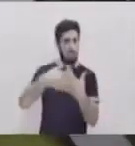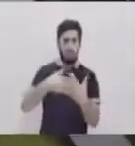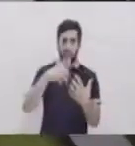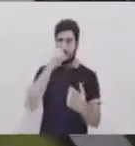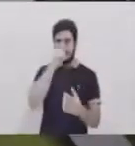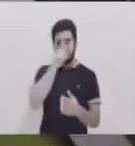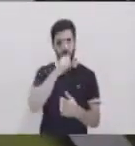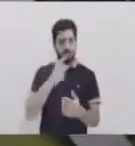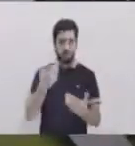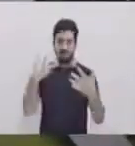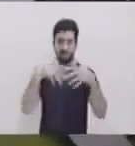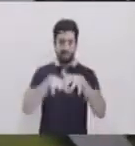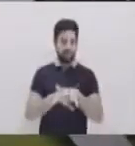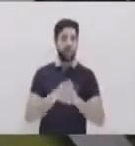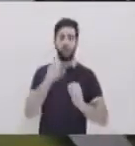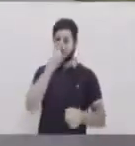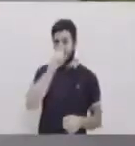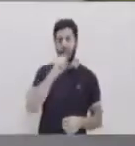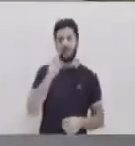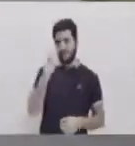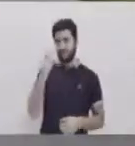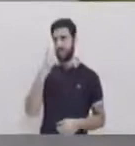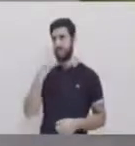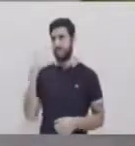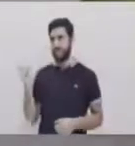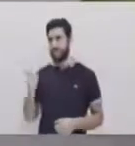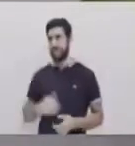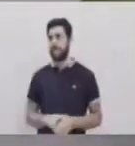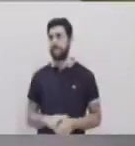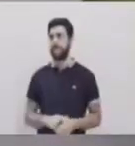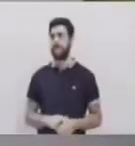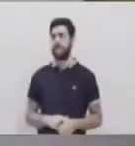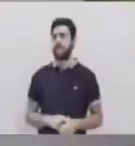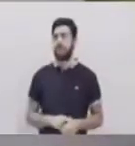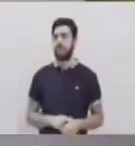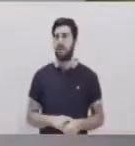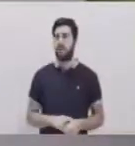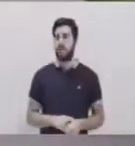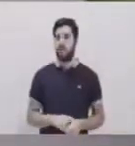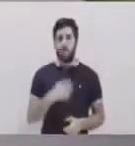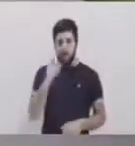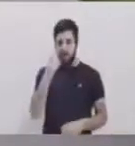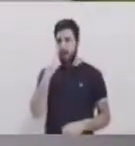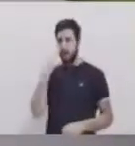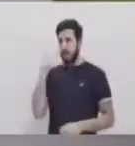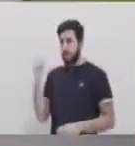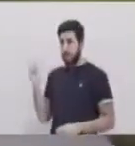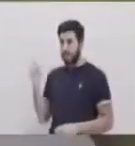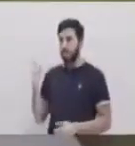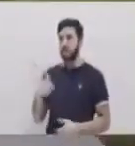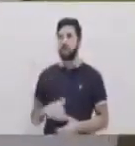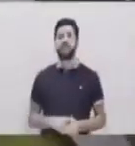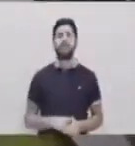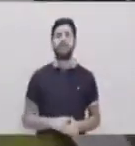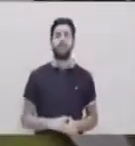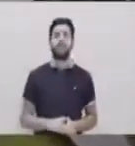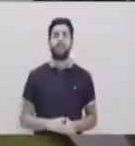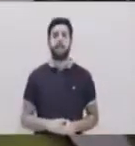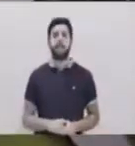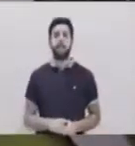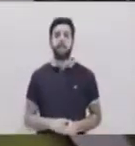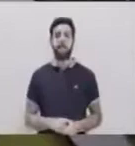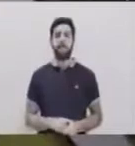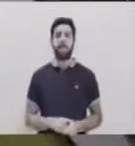se mezclan esos dos líquidos, ¿verdad? Exactamente, aquí vamos a colocarle la otra. Aquí lo tenemos,